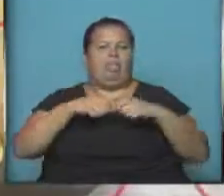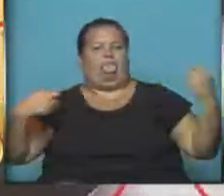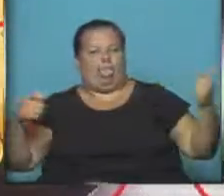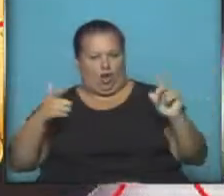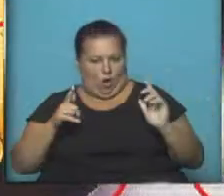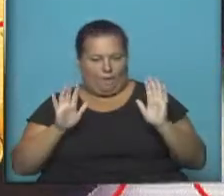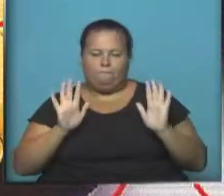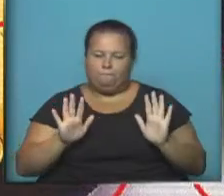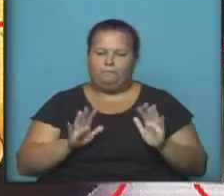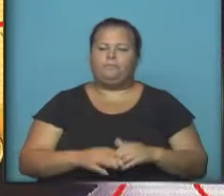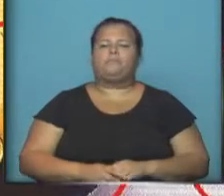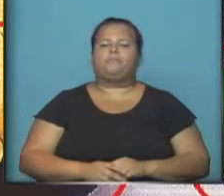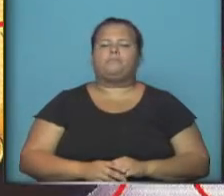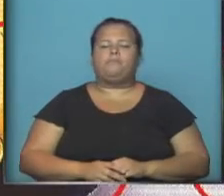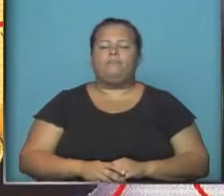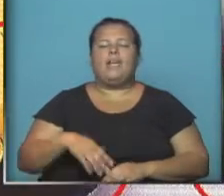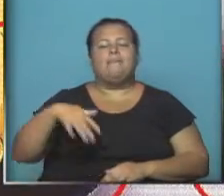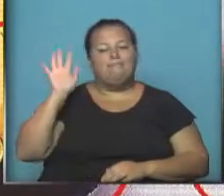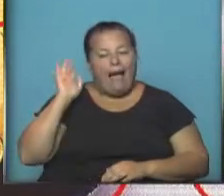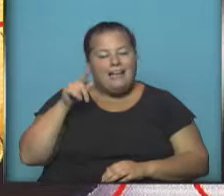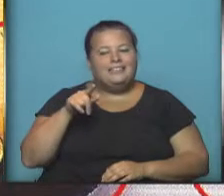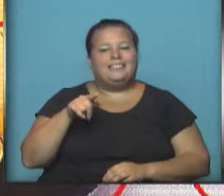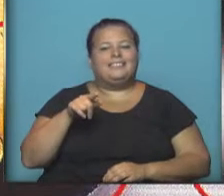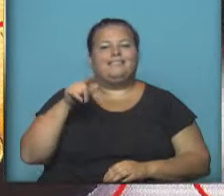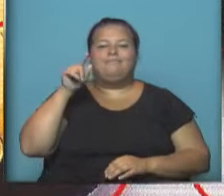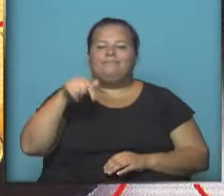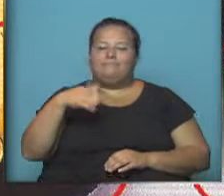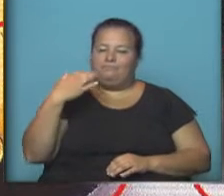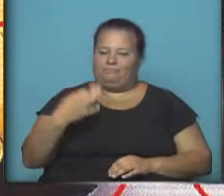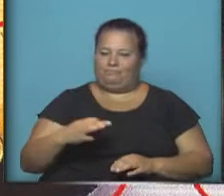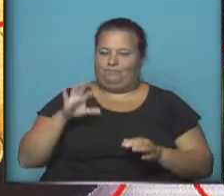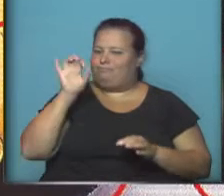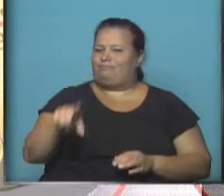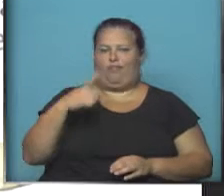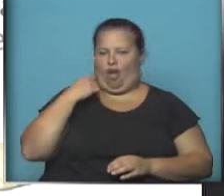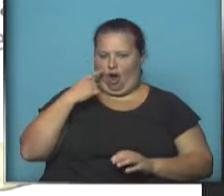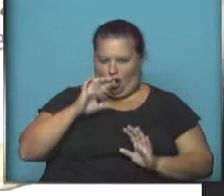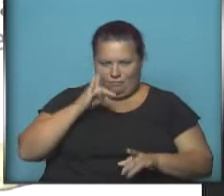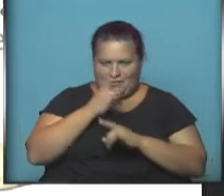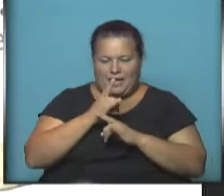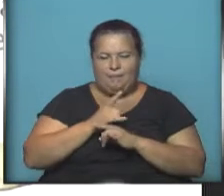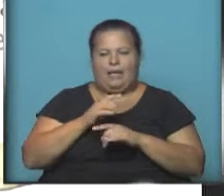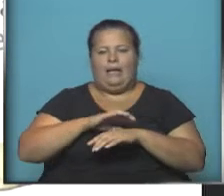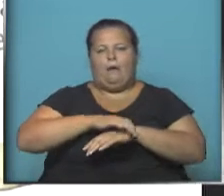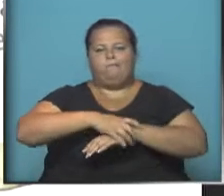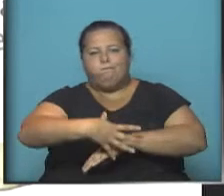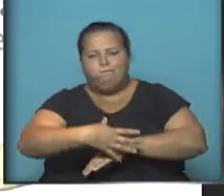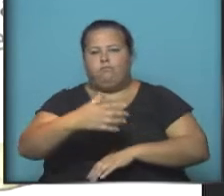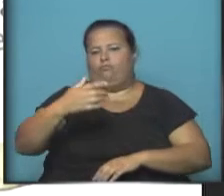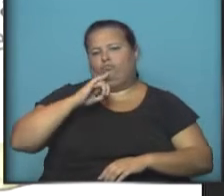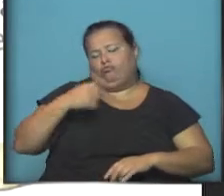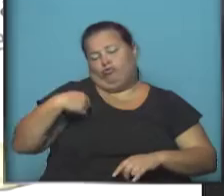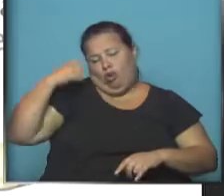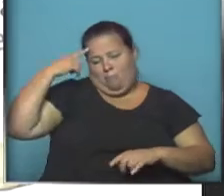A ver, doctor, en general esto viene bien del hombre, ¿no? Me esguincé, resuelvo yo que me